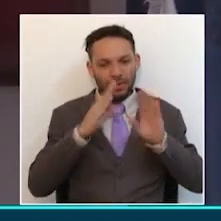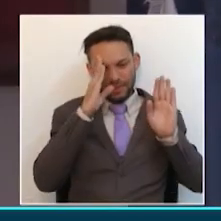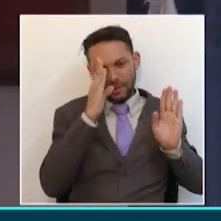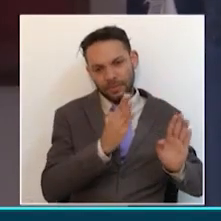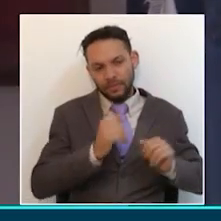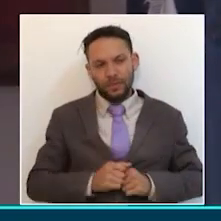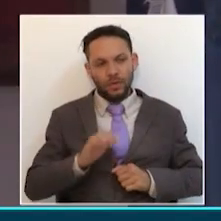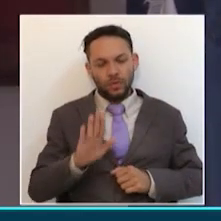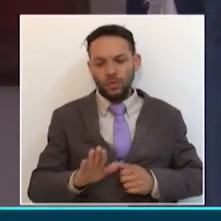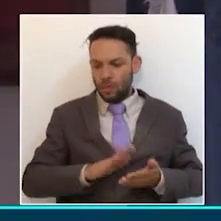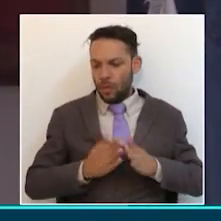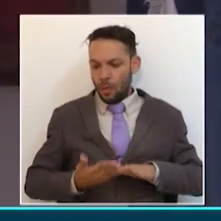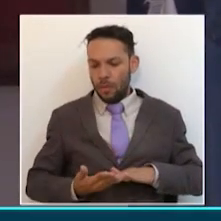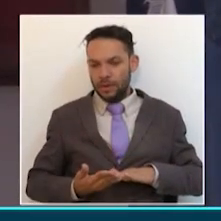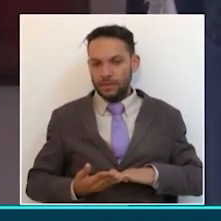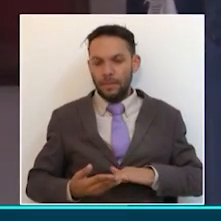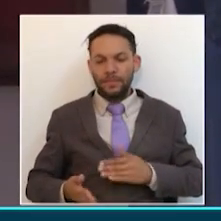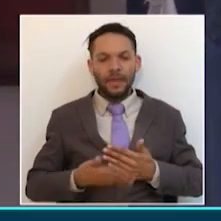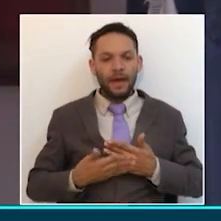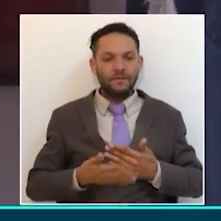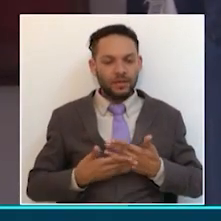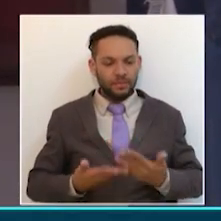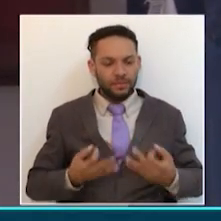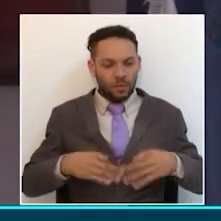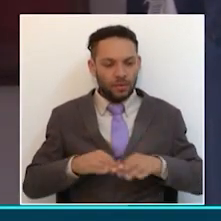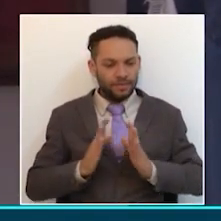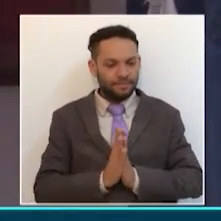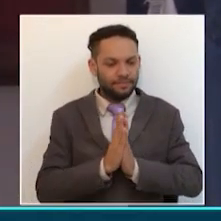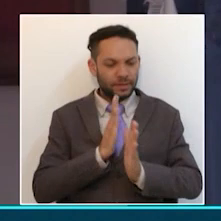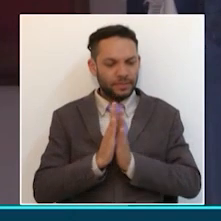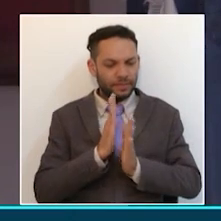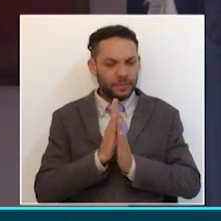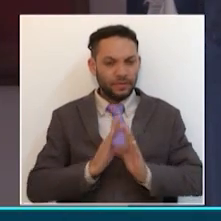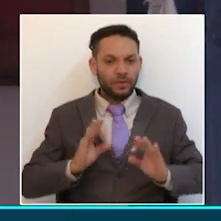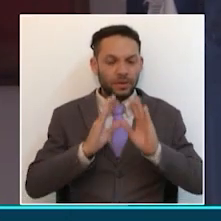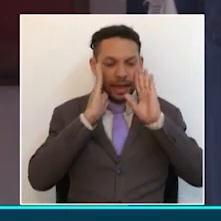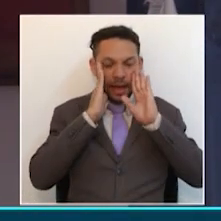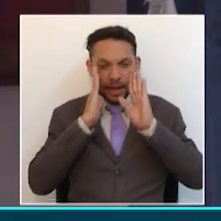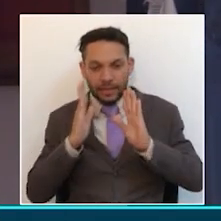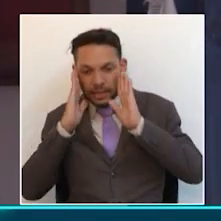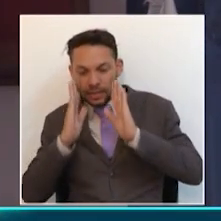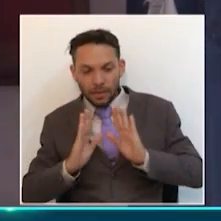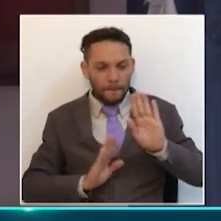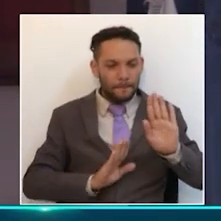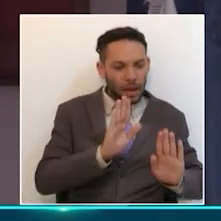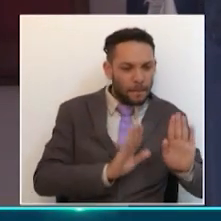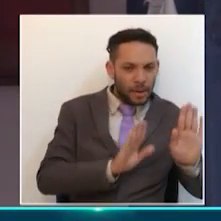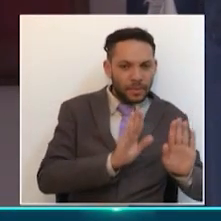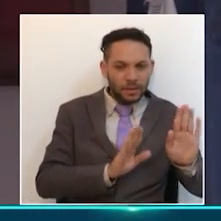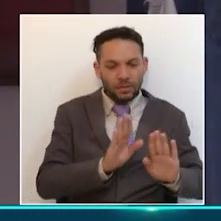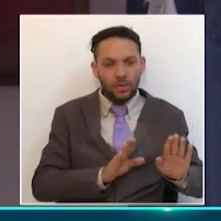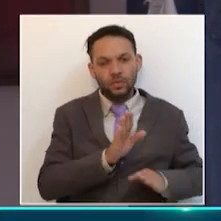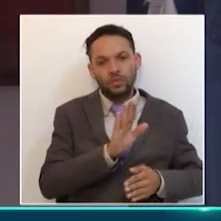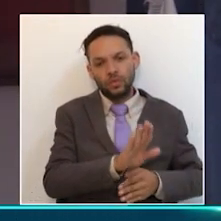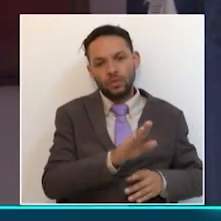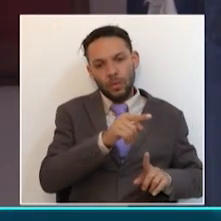la comunidad risaraldense tiene que manifestarse y por eso estamos pendientes en la participación el día 21 de este mes en